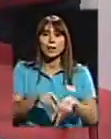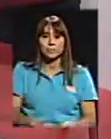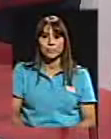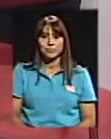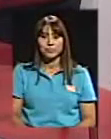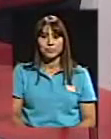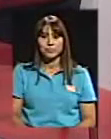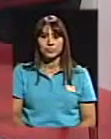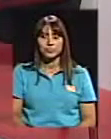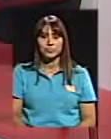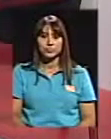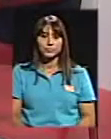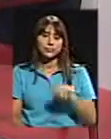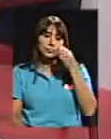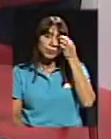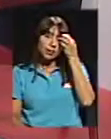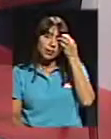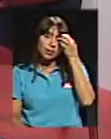ahora,